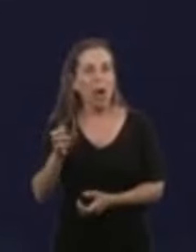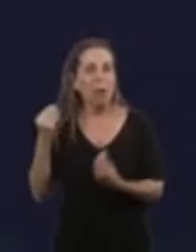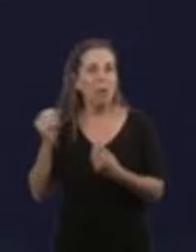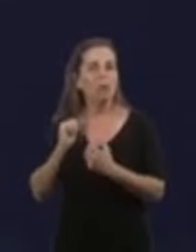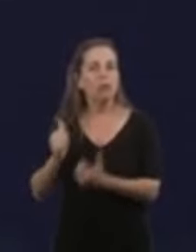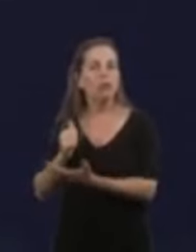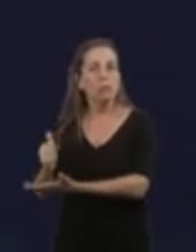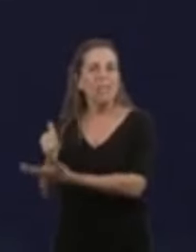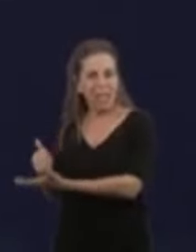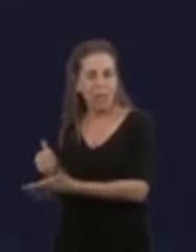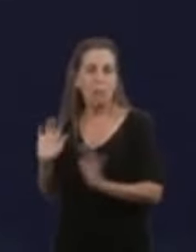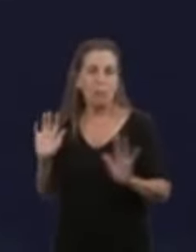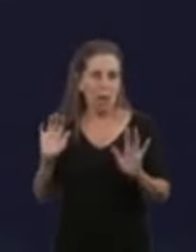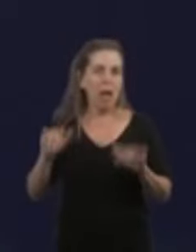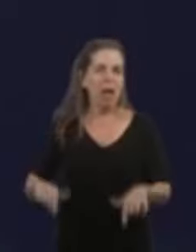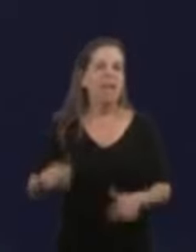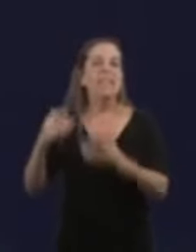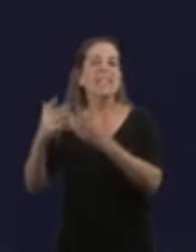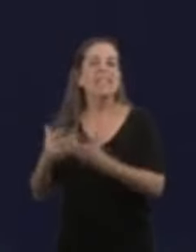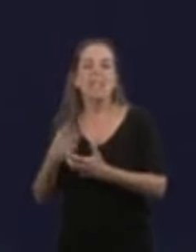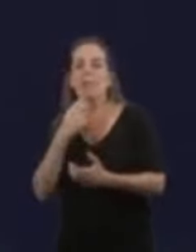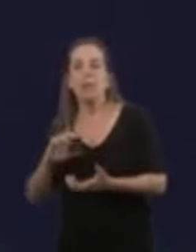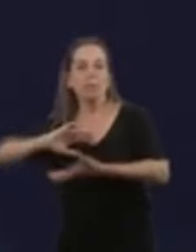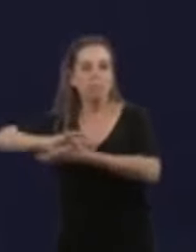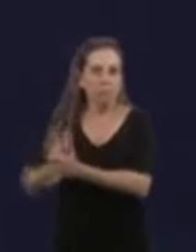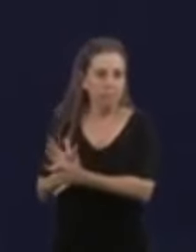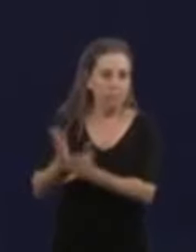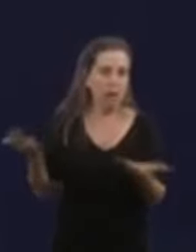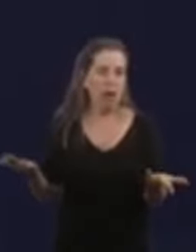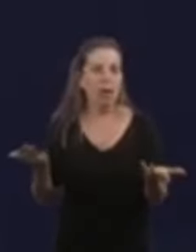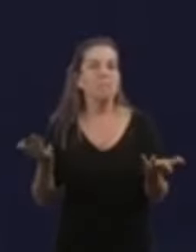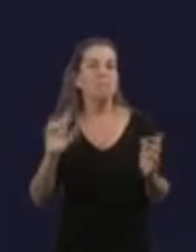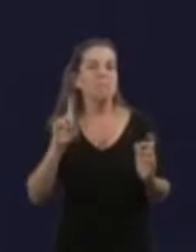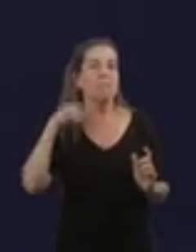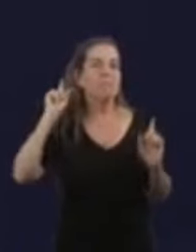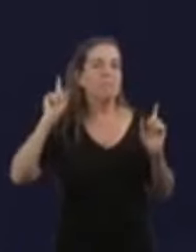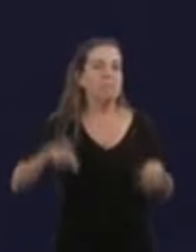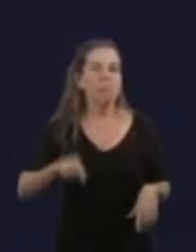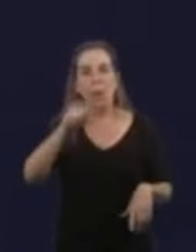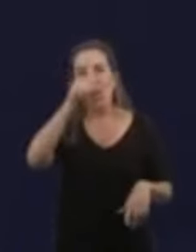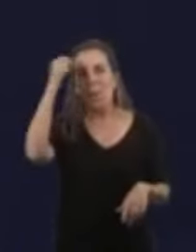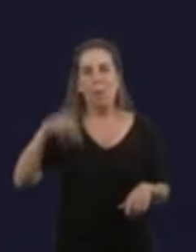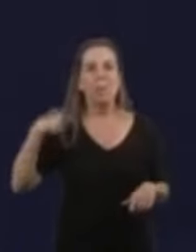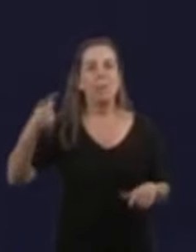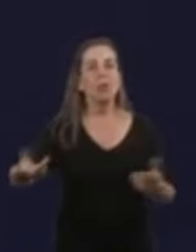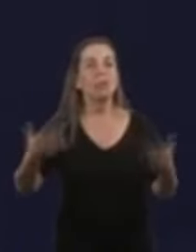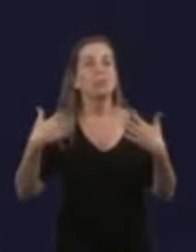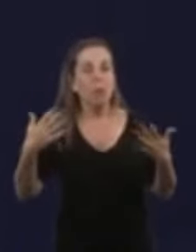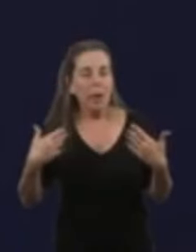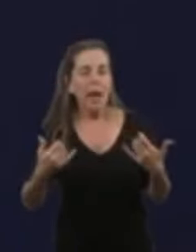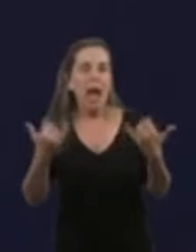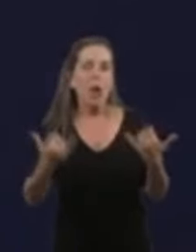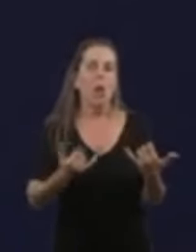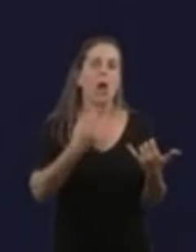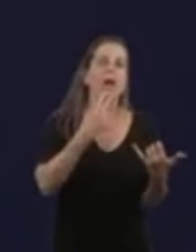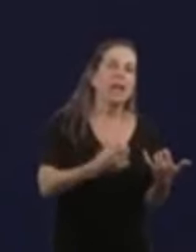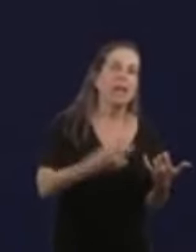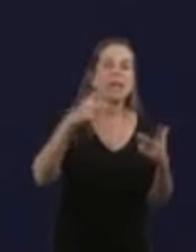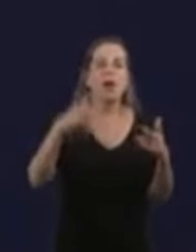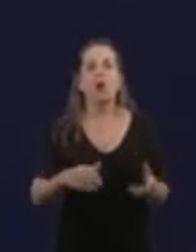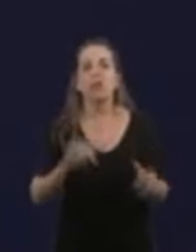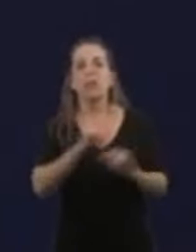tener un sistema destruido y andar discutiendo si en el verano va a haber o no va a haber cortes cortes de luz así que eso es